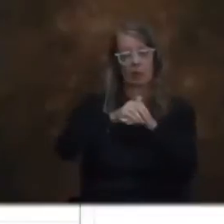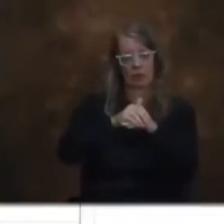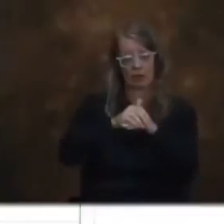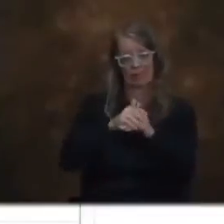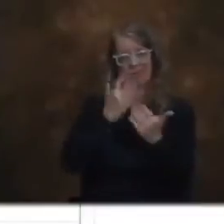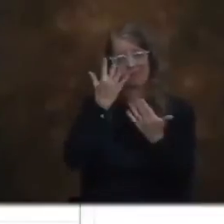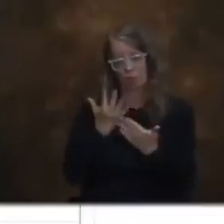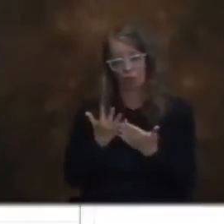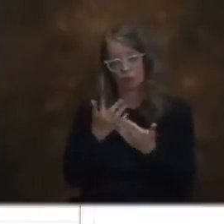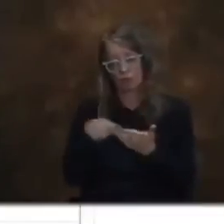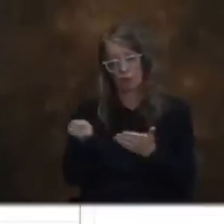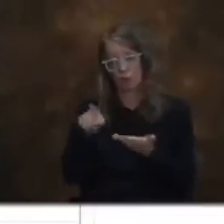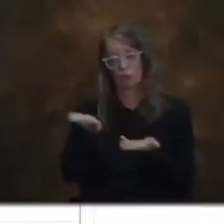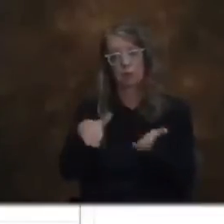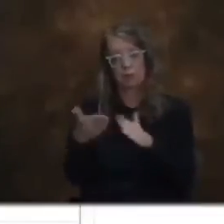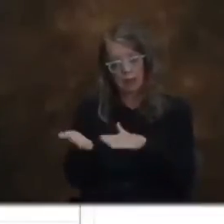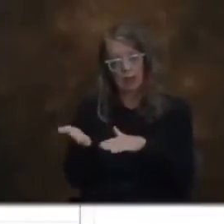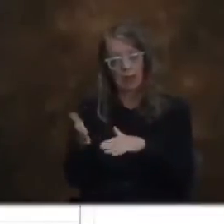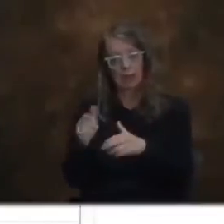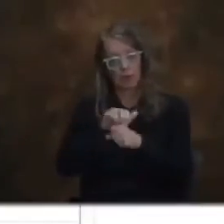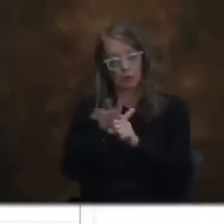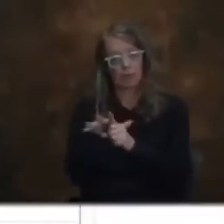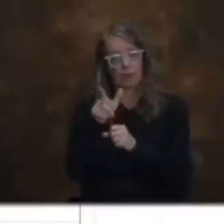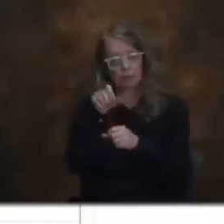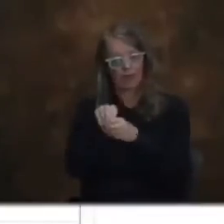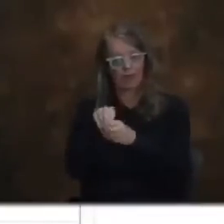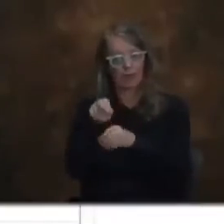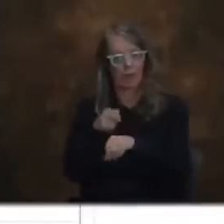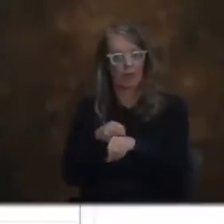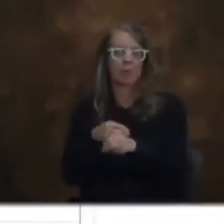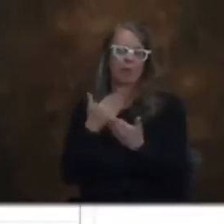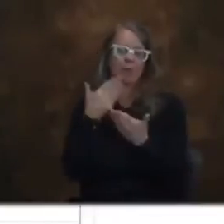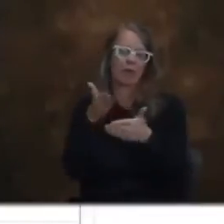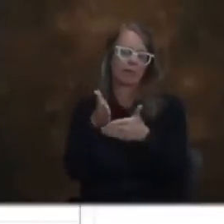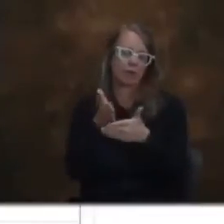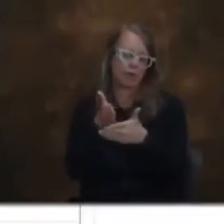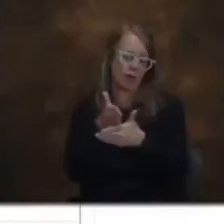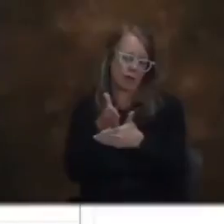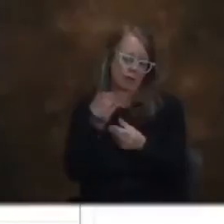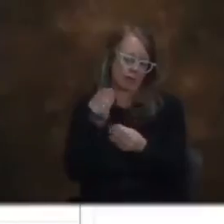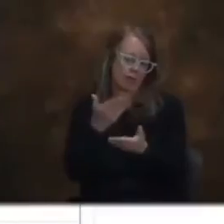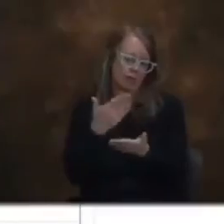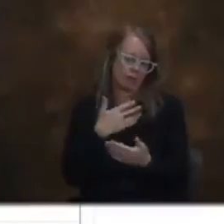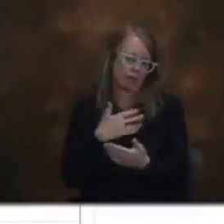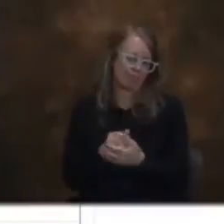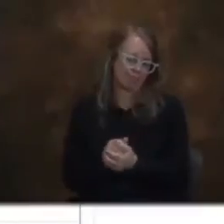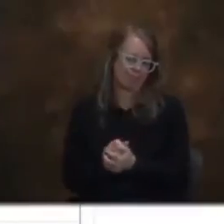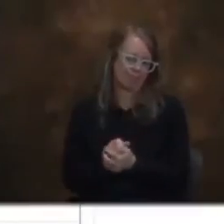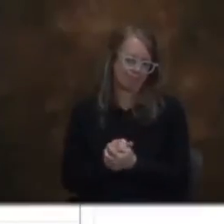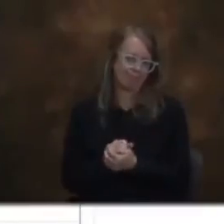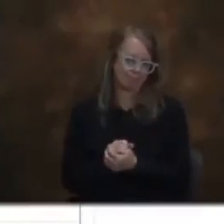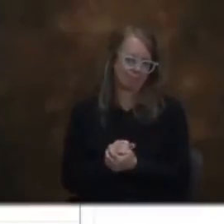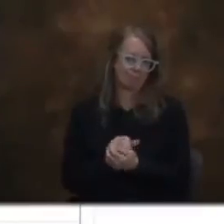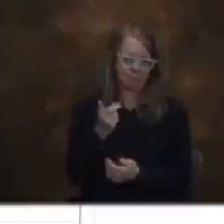de covite en el hospital gracias por compartir eso y yo creo que